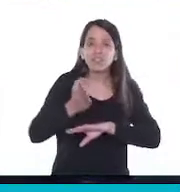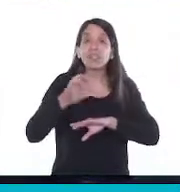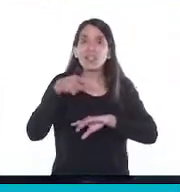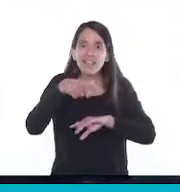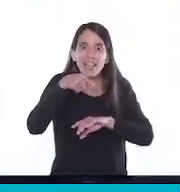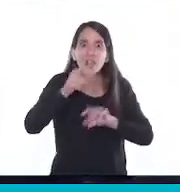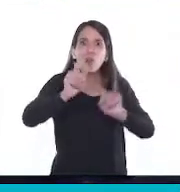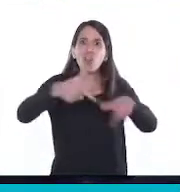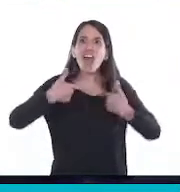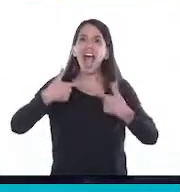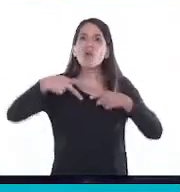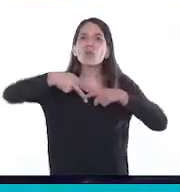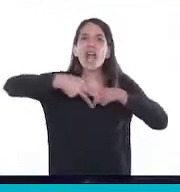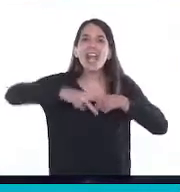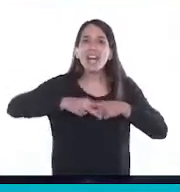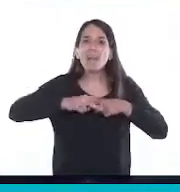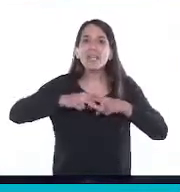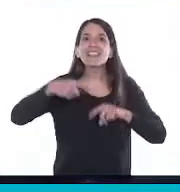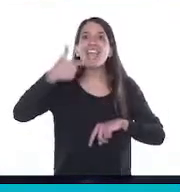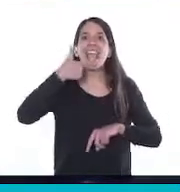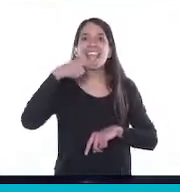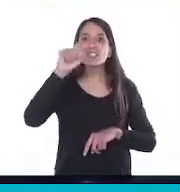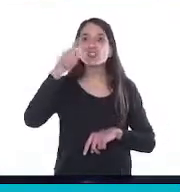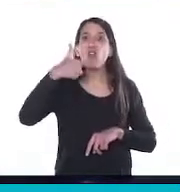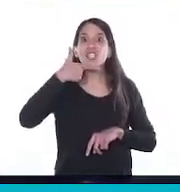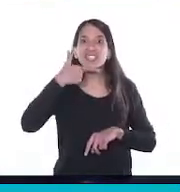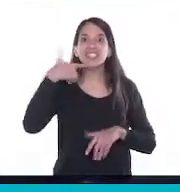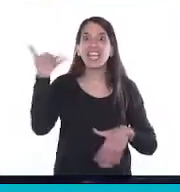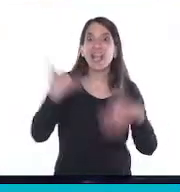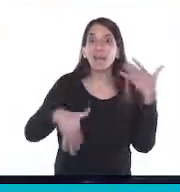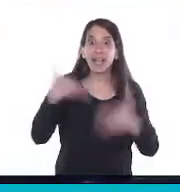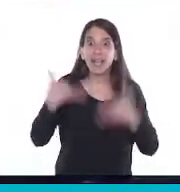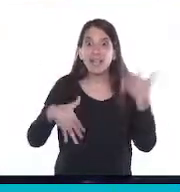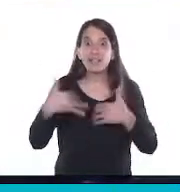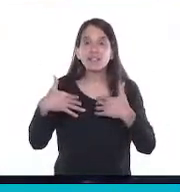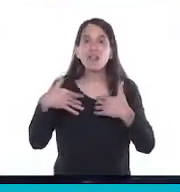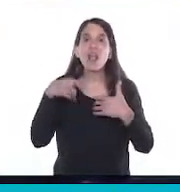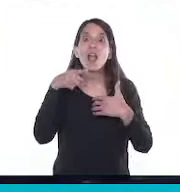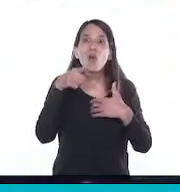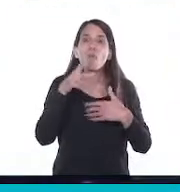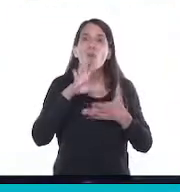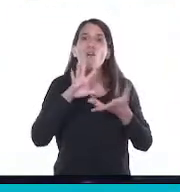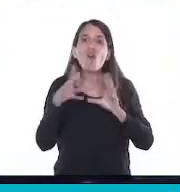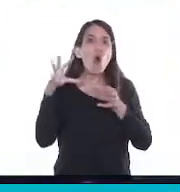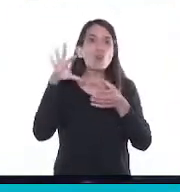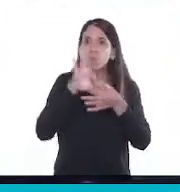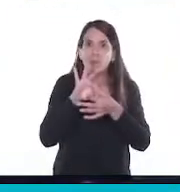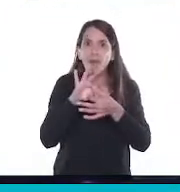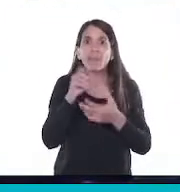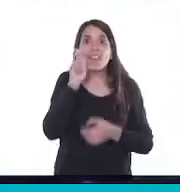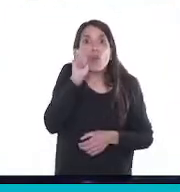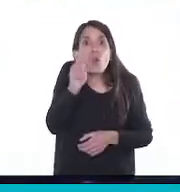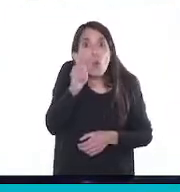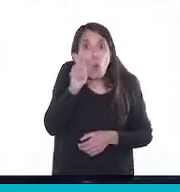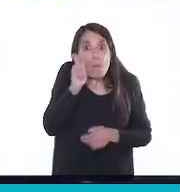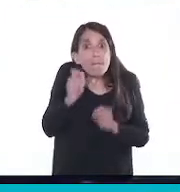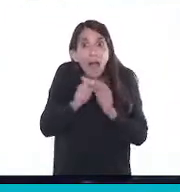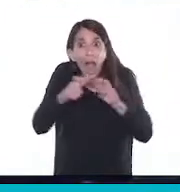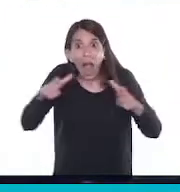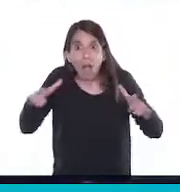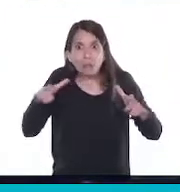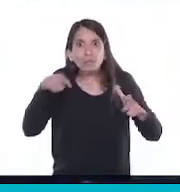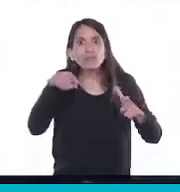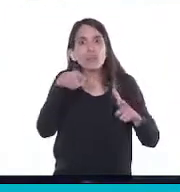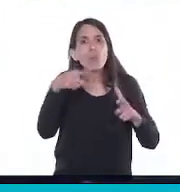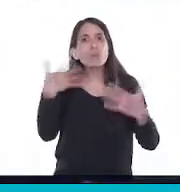las tranqueras de los campos a través de la aplicación google maps y que la policía rural la